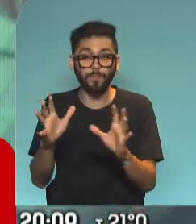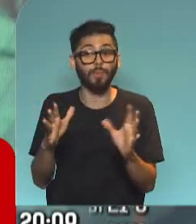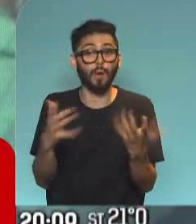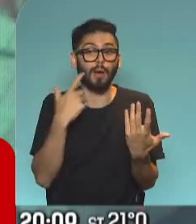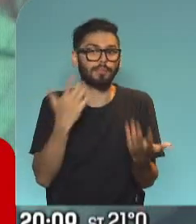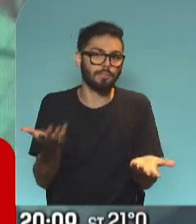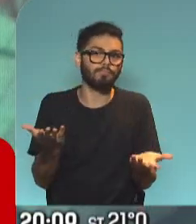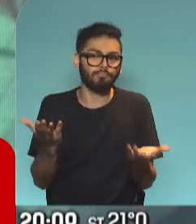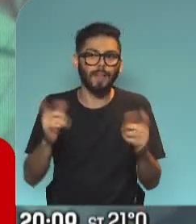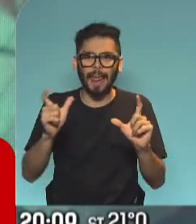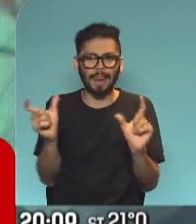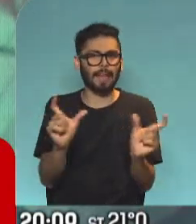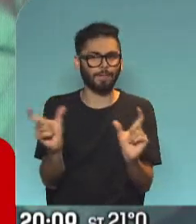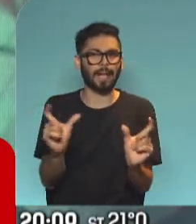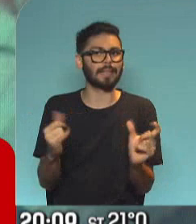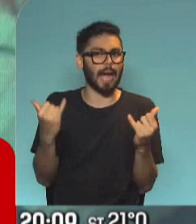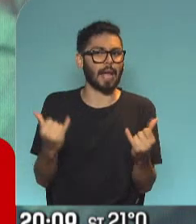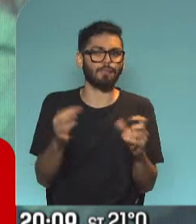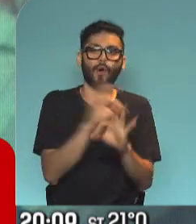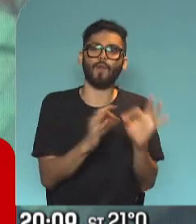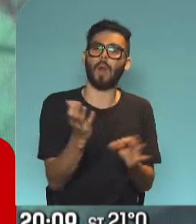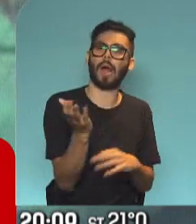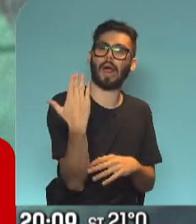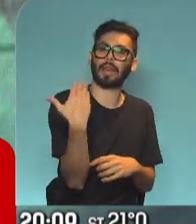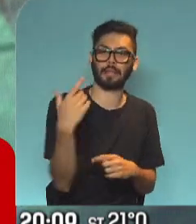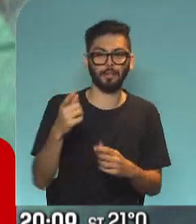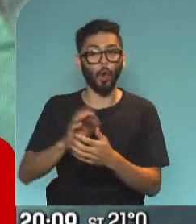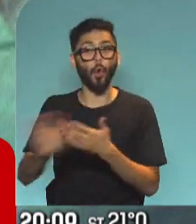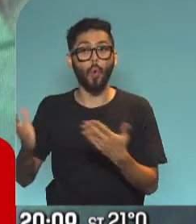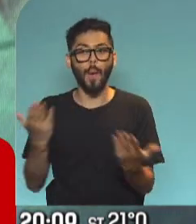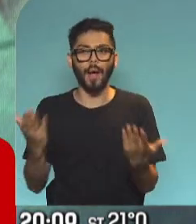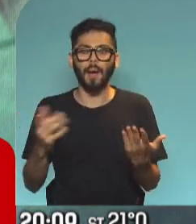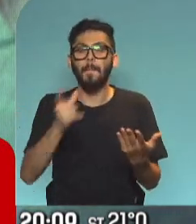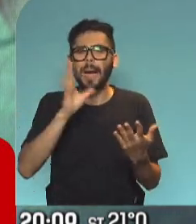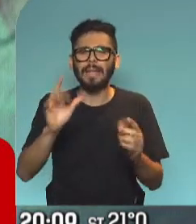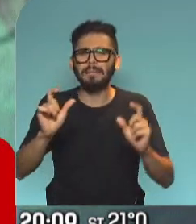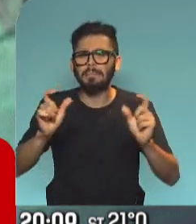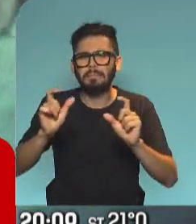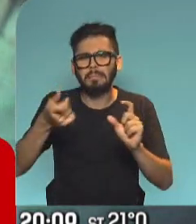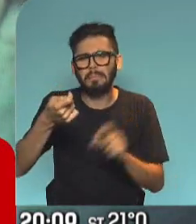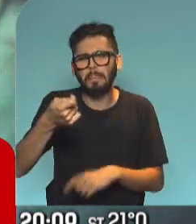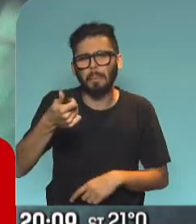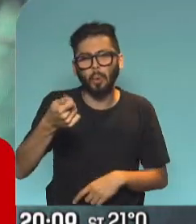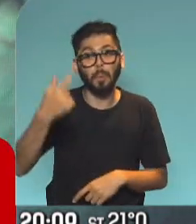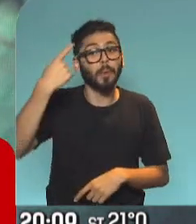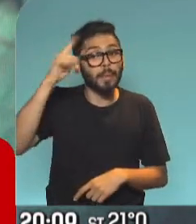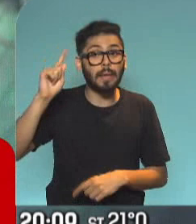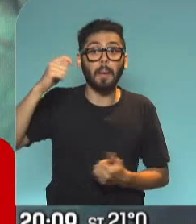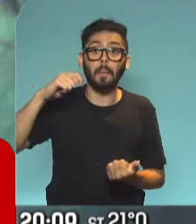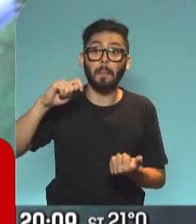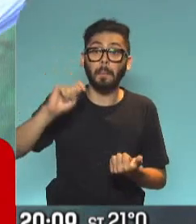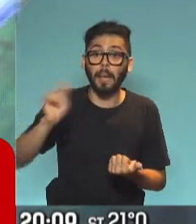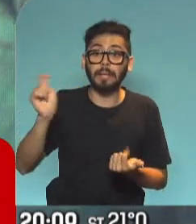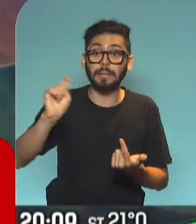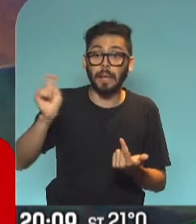vemos, ¿no? Diferencias que así visto en general pareciera ser poco, pero si uno lo va acumulando mes a mes,